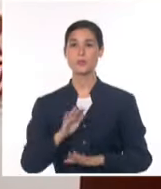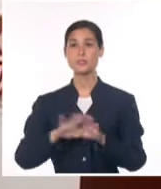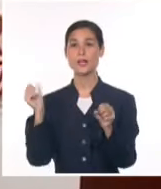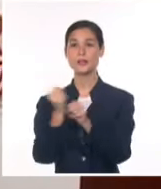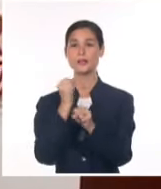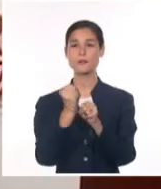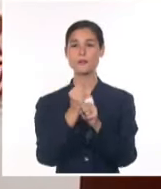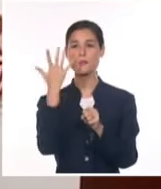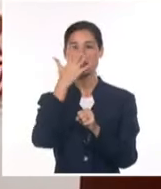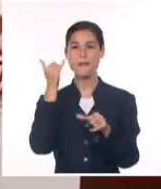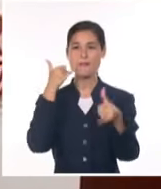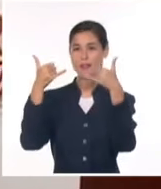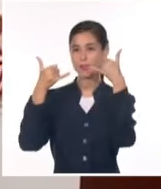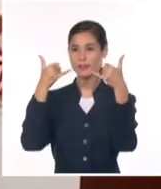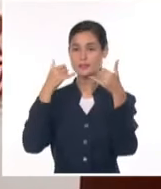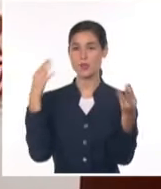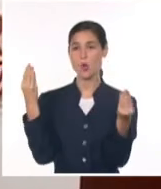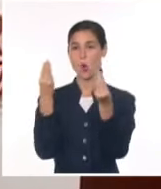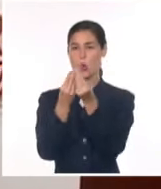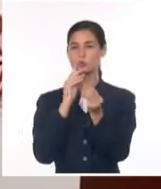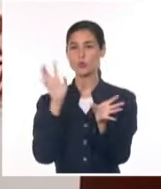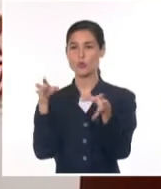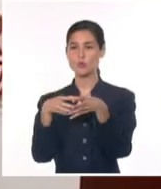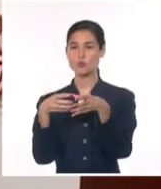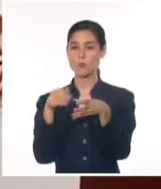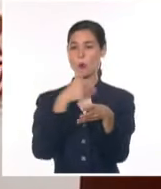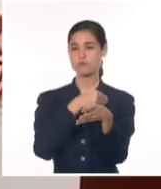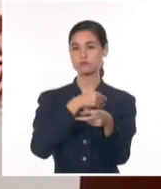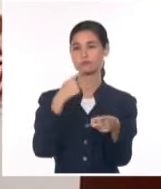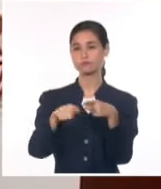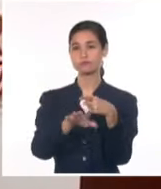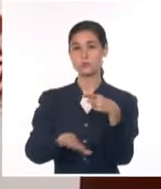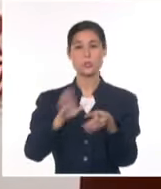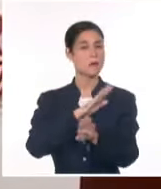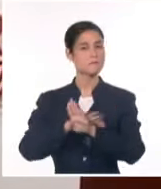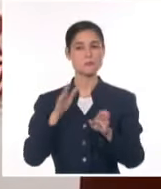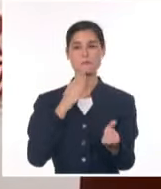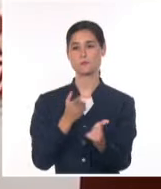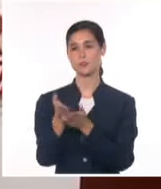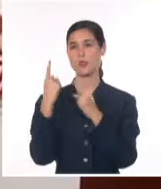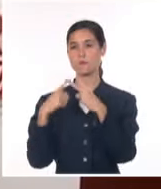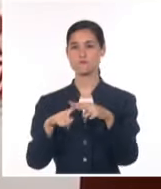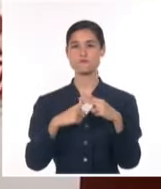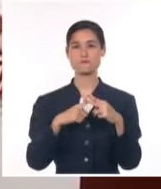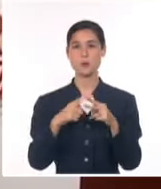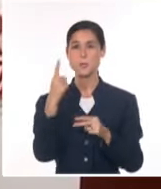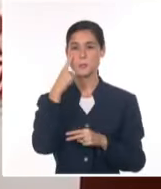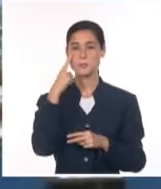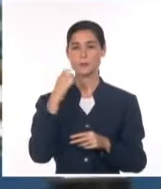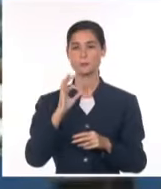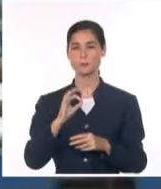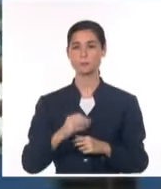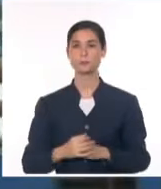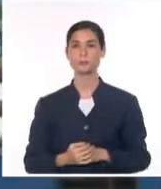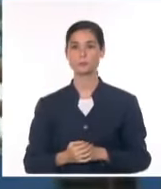en el territorio de conjunto con brigadas y apoyo avanzan en la fase recuperativa. El siguiente trabajo así lo confirma.